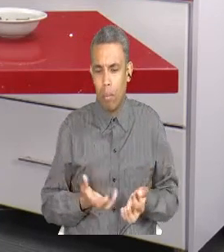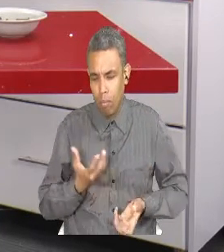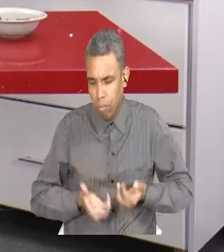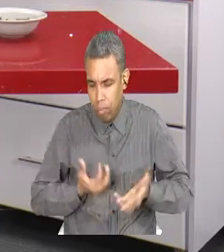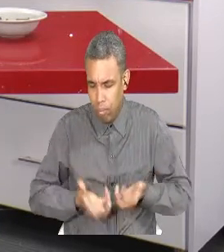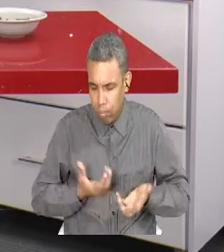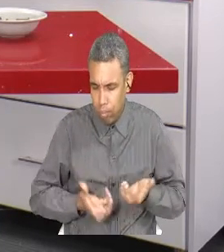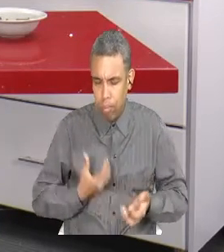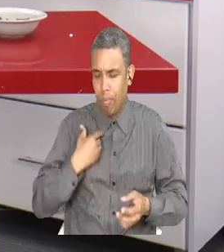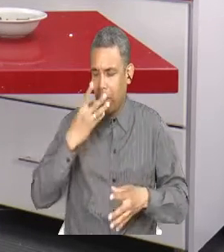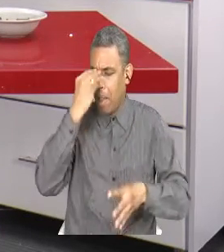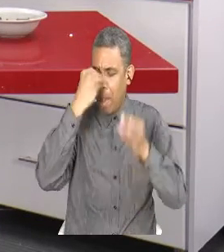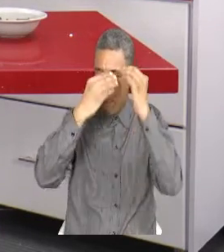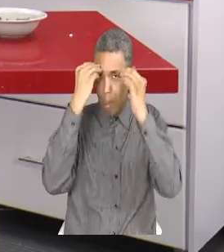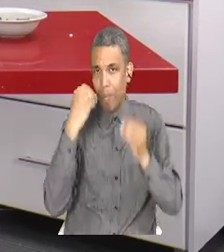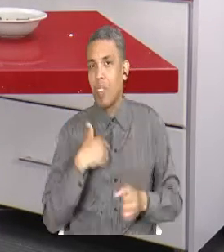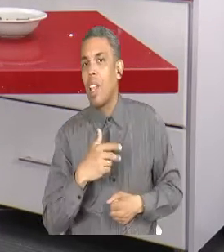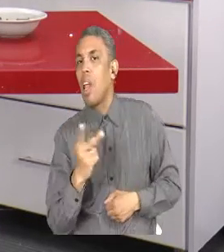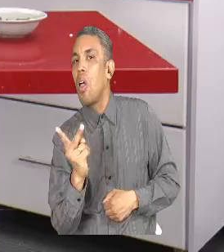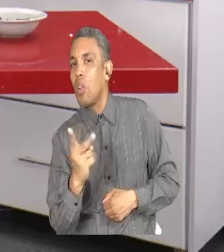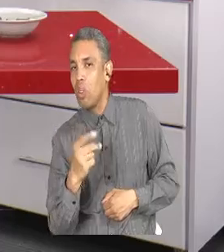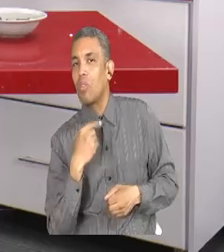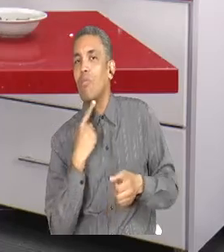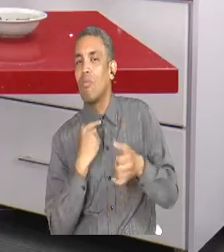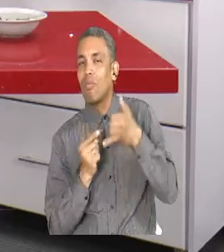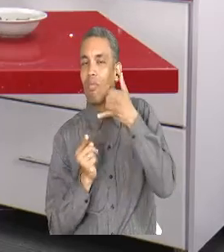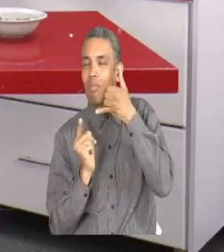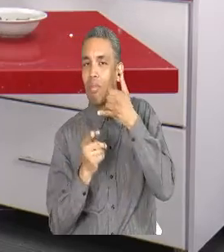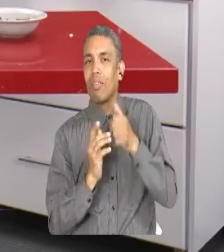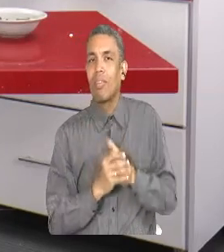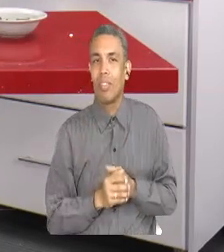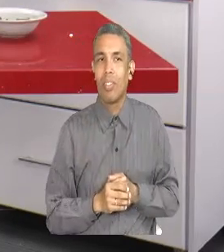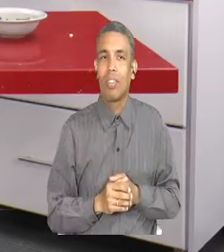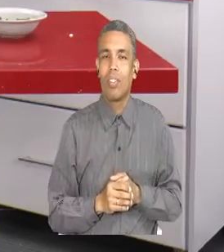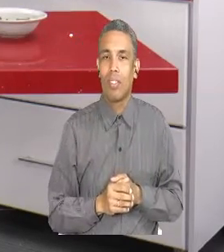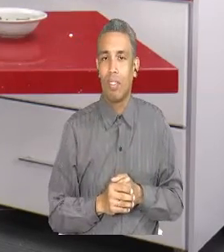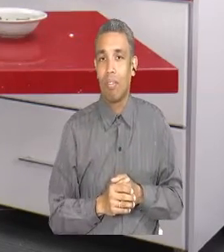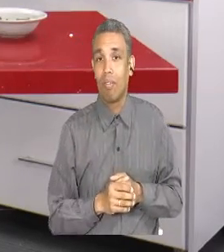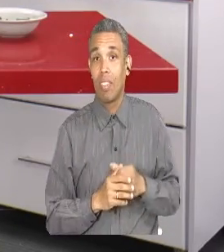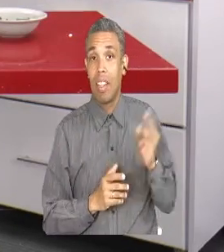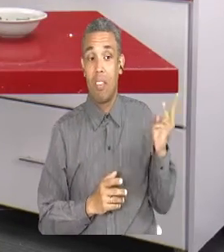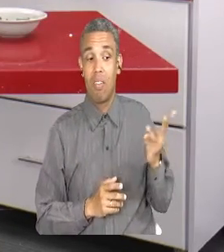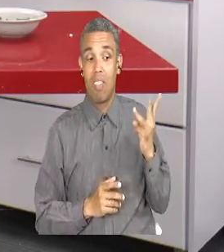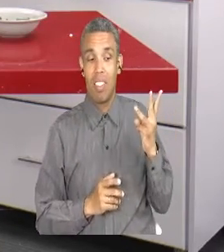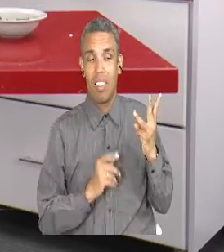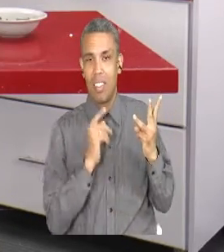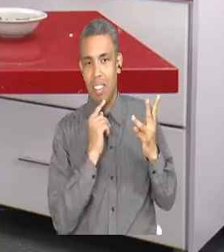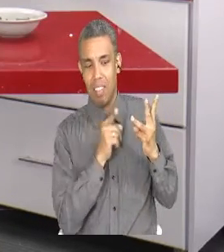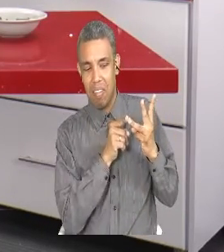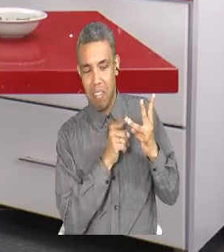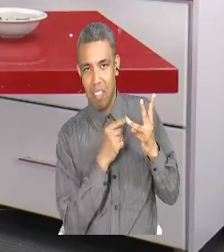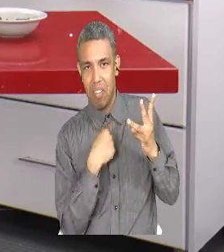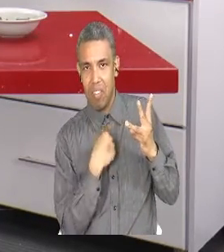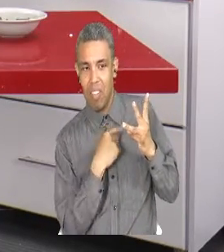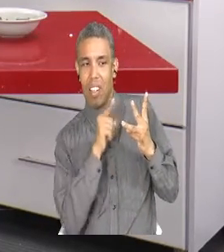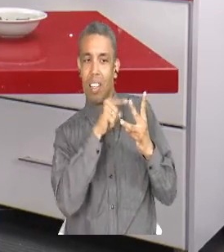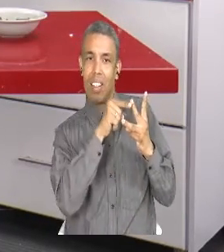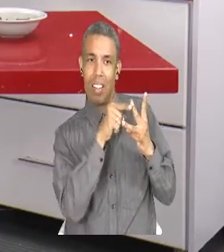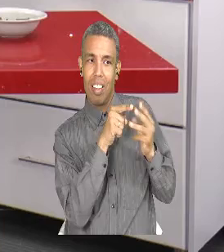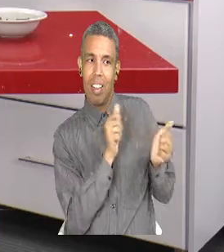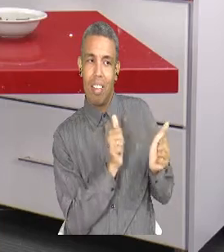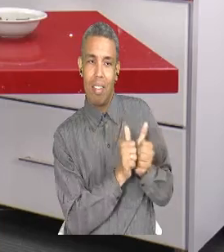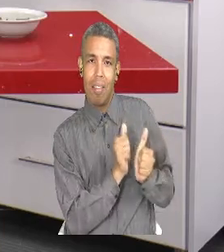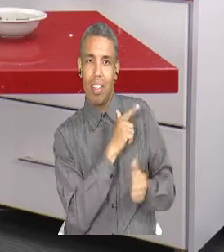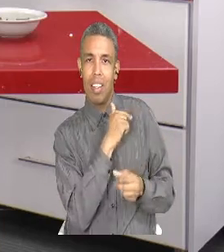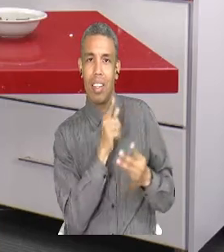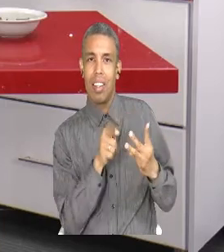y ustedes dos. Vale, nosotros tres, vamos a complementarnos, nosotros tres, que aquí hace falta Wilson, pero nosotros tres. Claro, un equipo